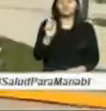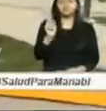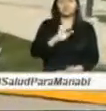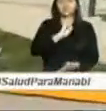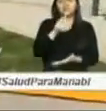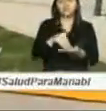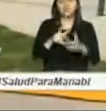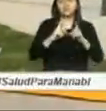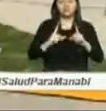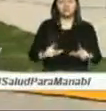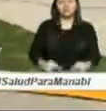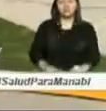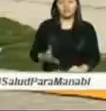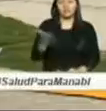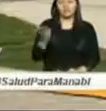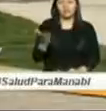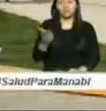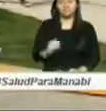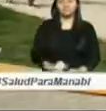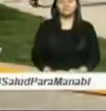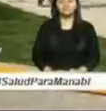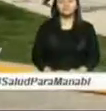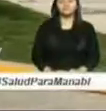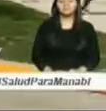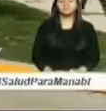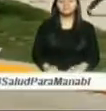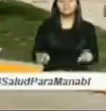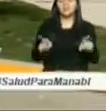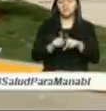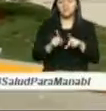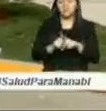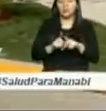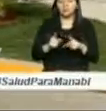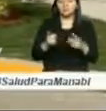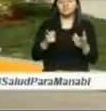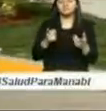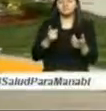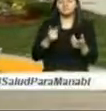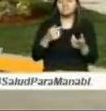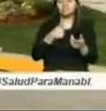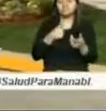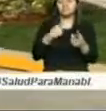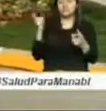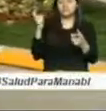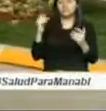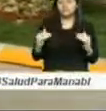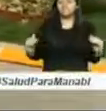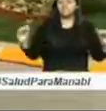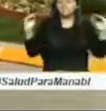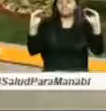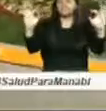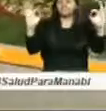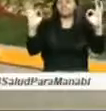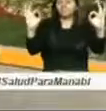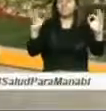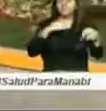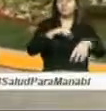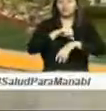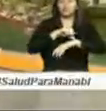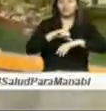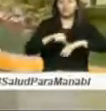vez, sin mucha perspicacia política, tan solo centros de salud, porque nuestros estándares son muy altos. Como no tenemos quirófanos, no lo